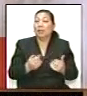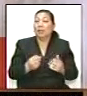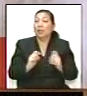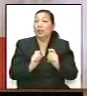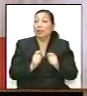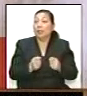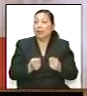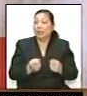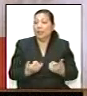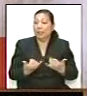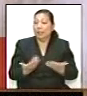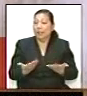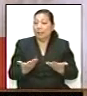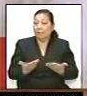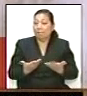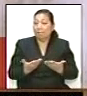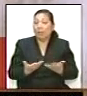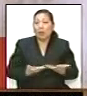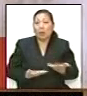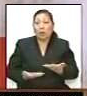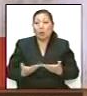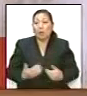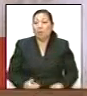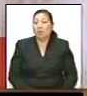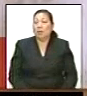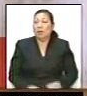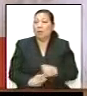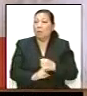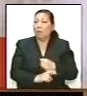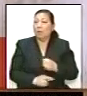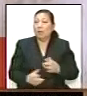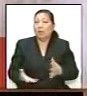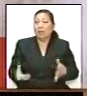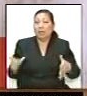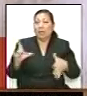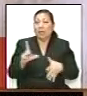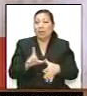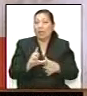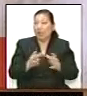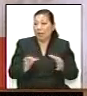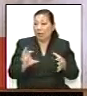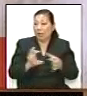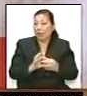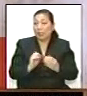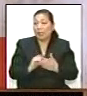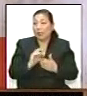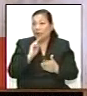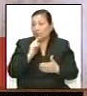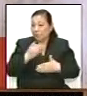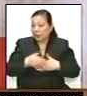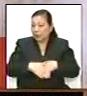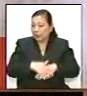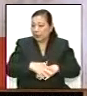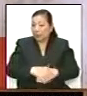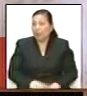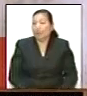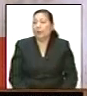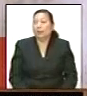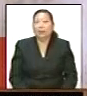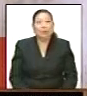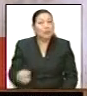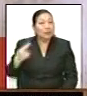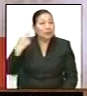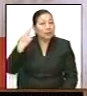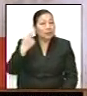desde comercialmente en los países de la alianza y en este momento estamos en un proceso de reflexión